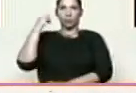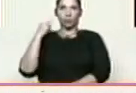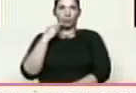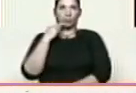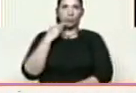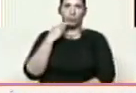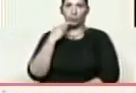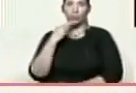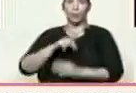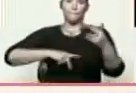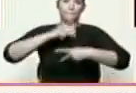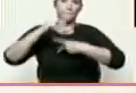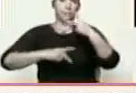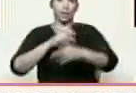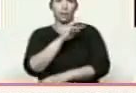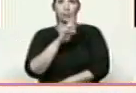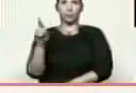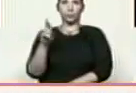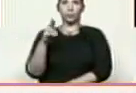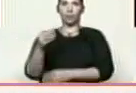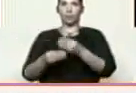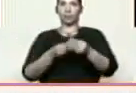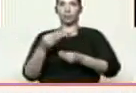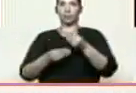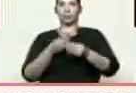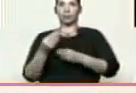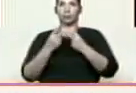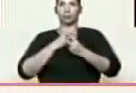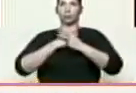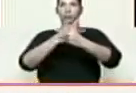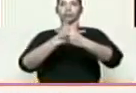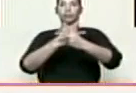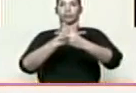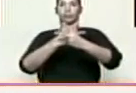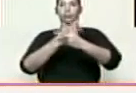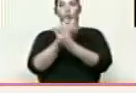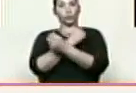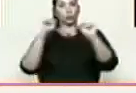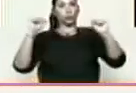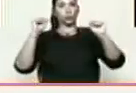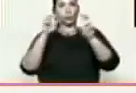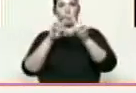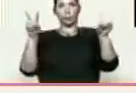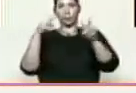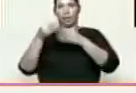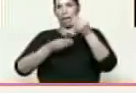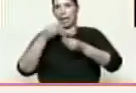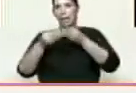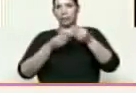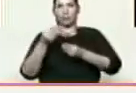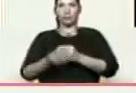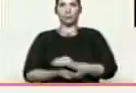del Plan República, dieron un ejemplo de voluntad soberana y pacífica para ejercer